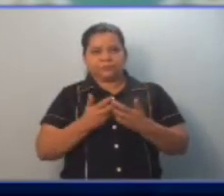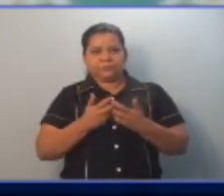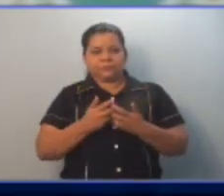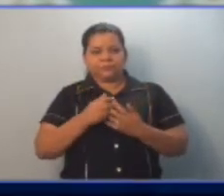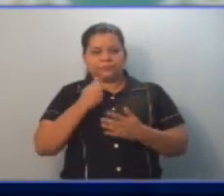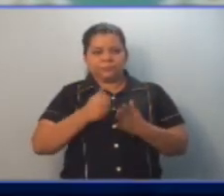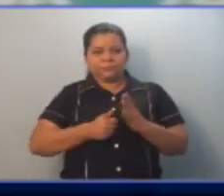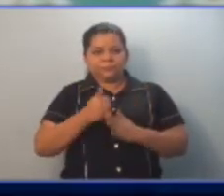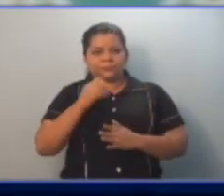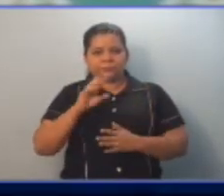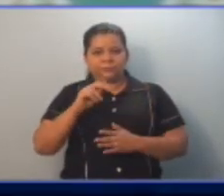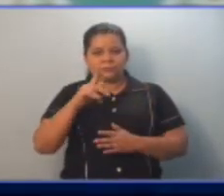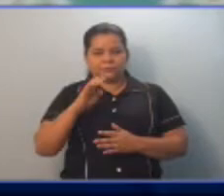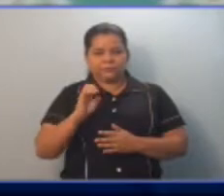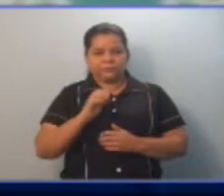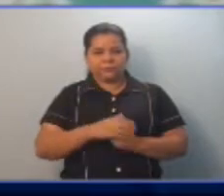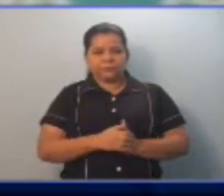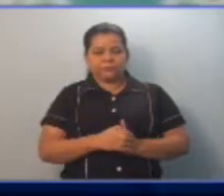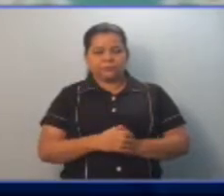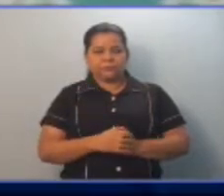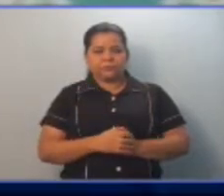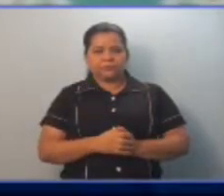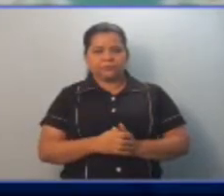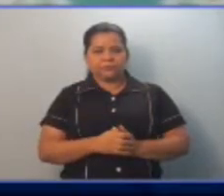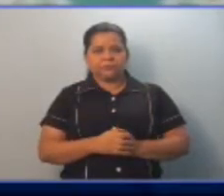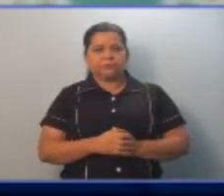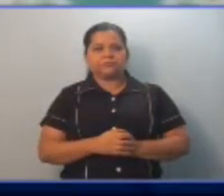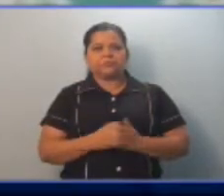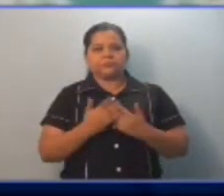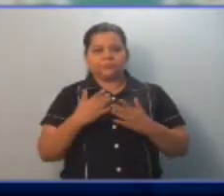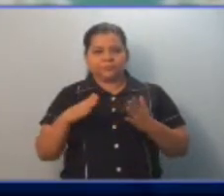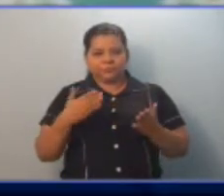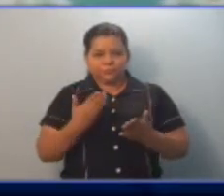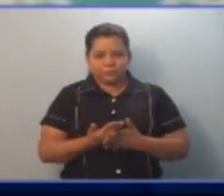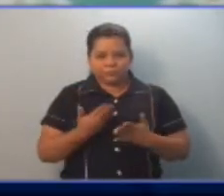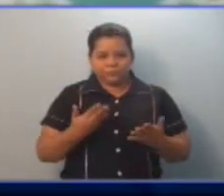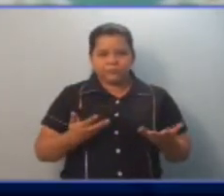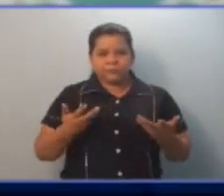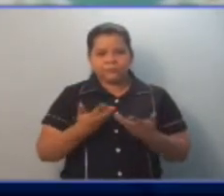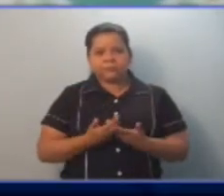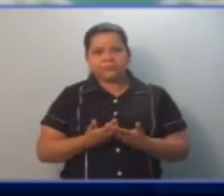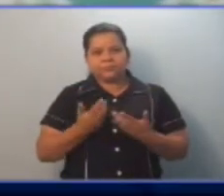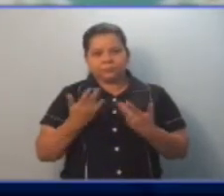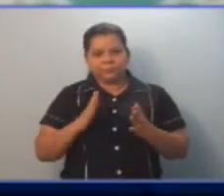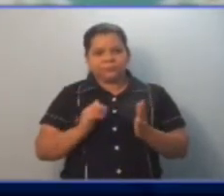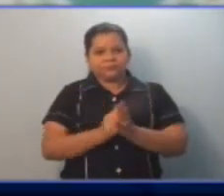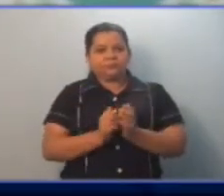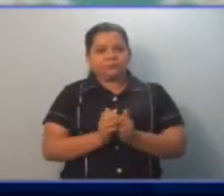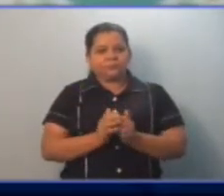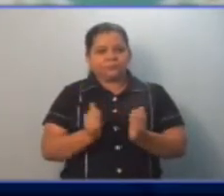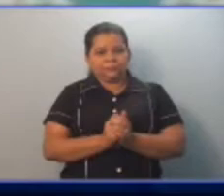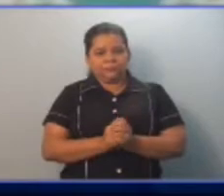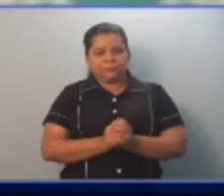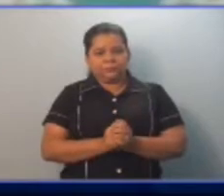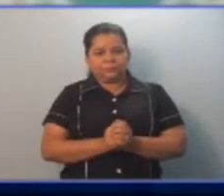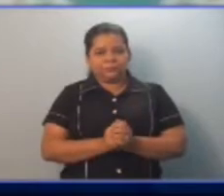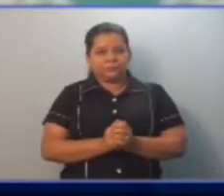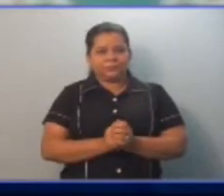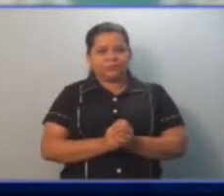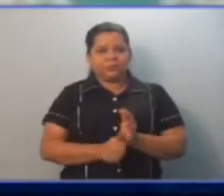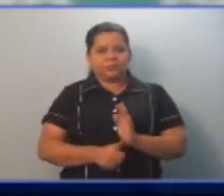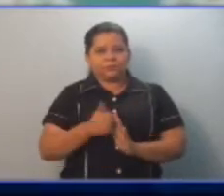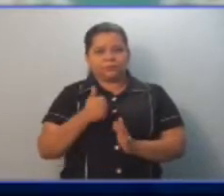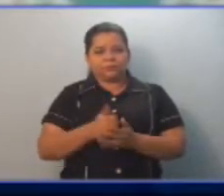resolverla la Corte Plena en 5 días, se tardan hasta 6 meses en hacerlo. Entonces, el problema es del diseño del Departamento